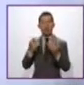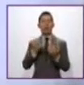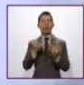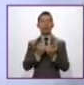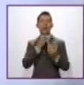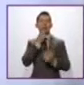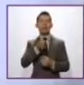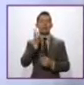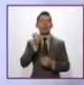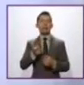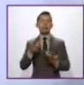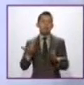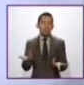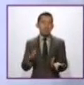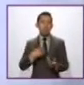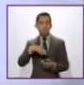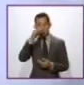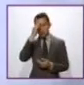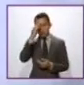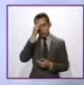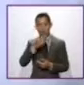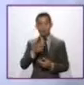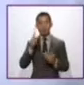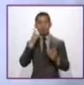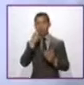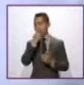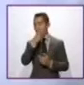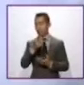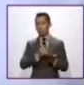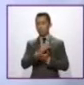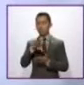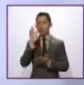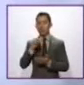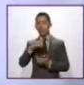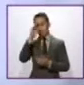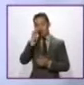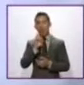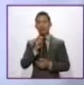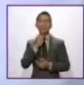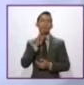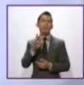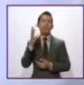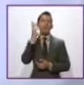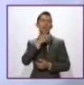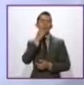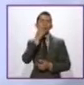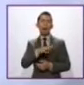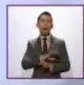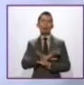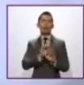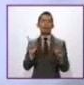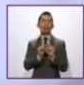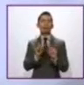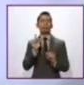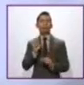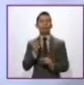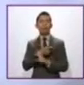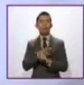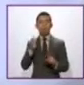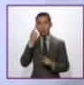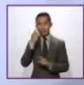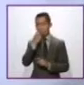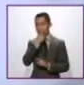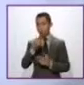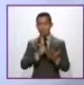que no podemos hacer de la democracia un concepto romántico. Hay que entender que no puede haber, no podemos hablar de